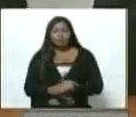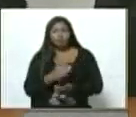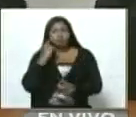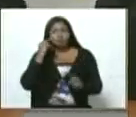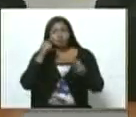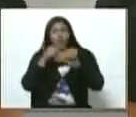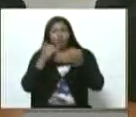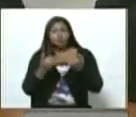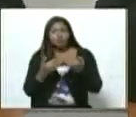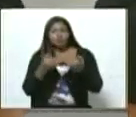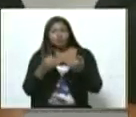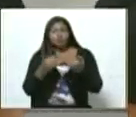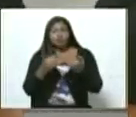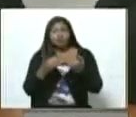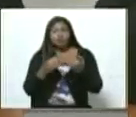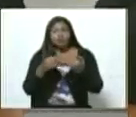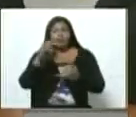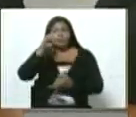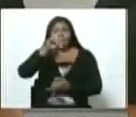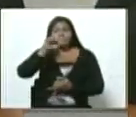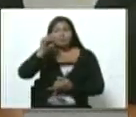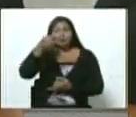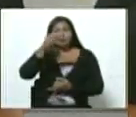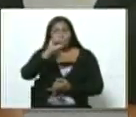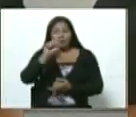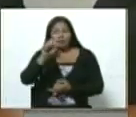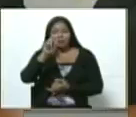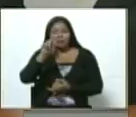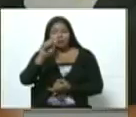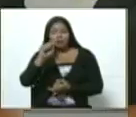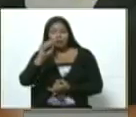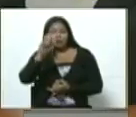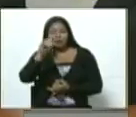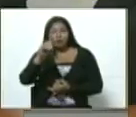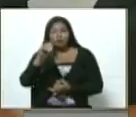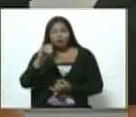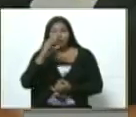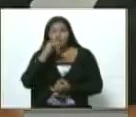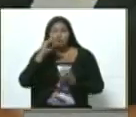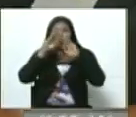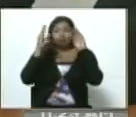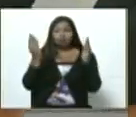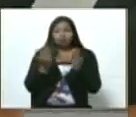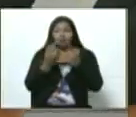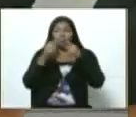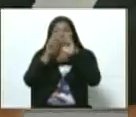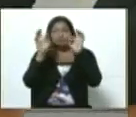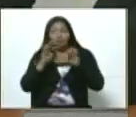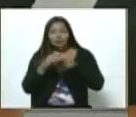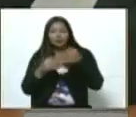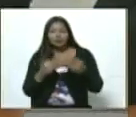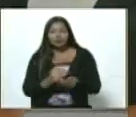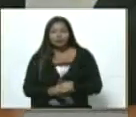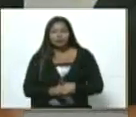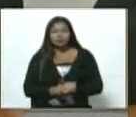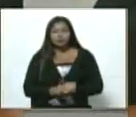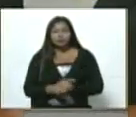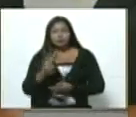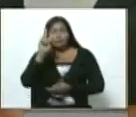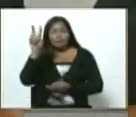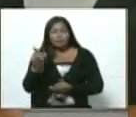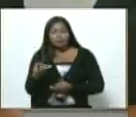designación de magistrado, no hay en el mundo una forma como la